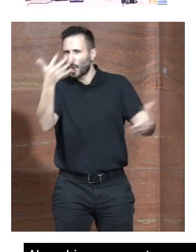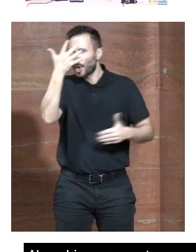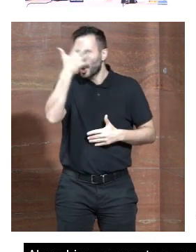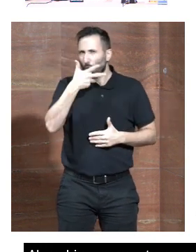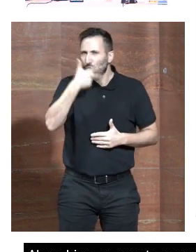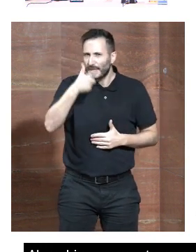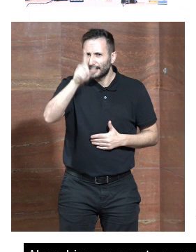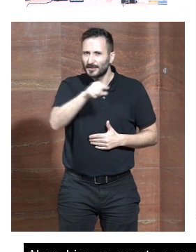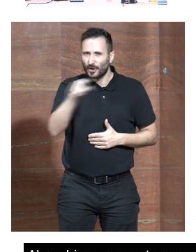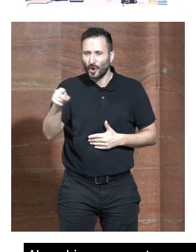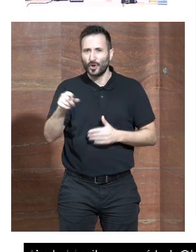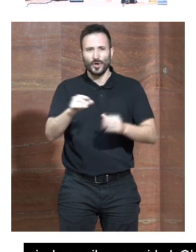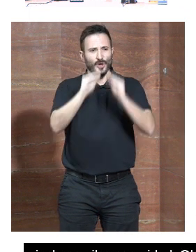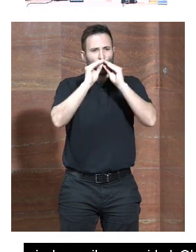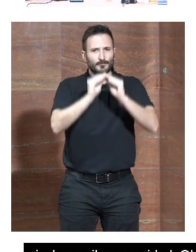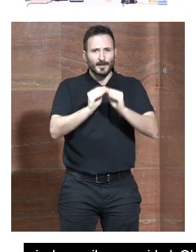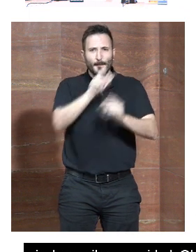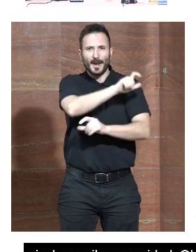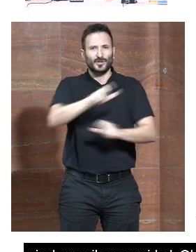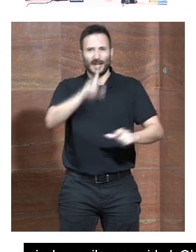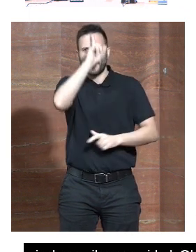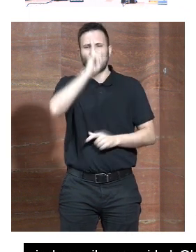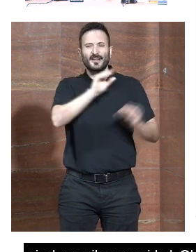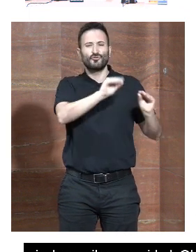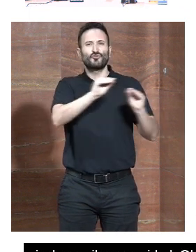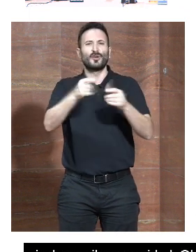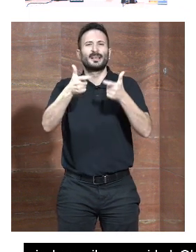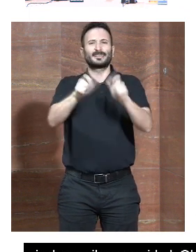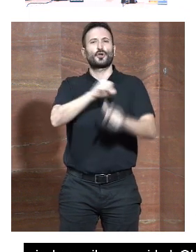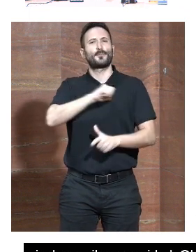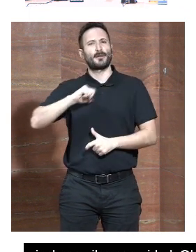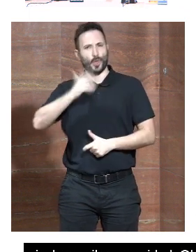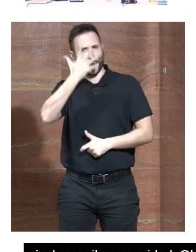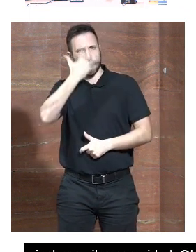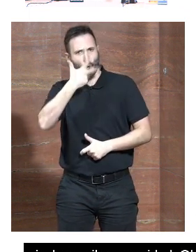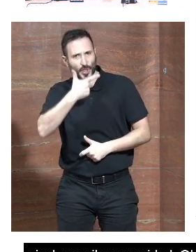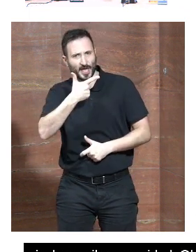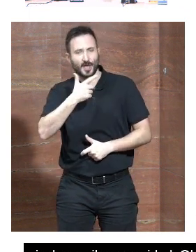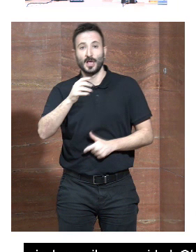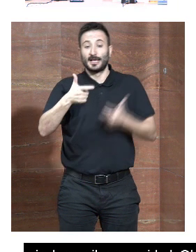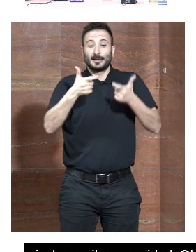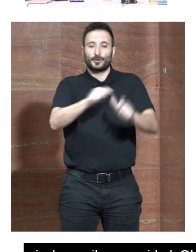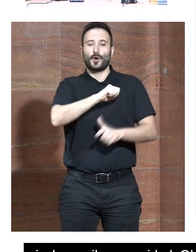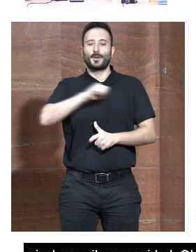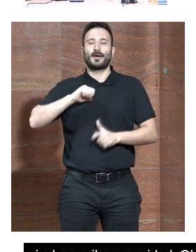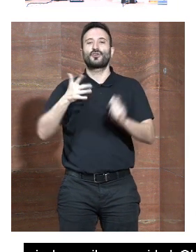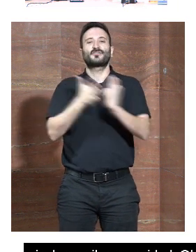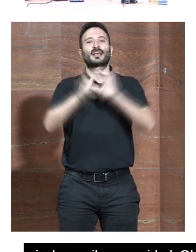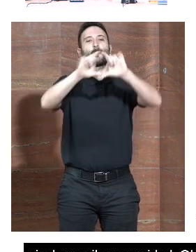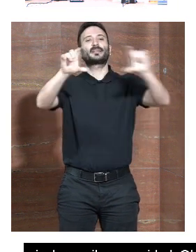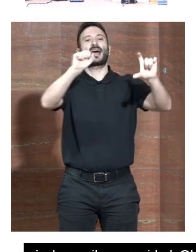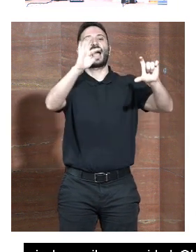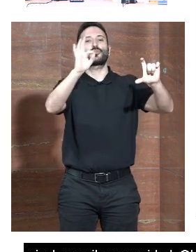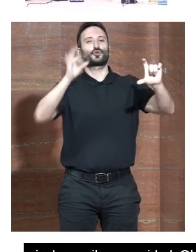los operadores, los actores, lo conoce el sector privado. El sector privado no es solo una compañía como Atos,